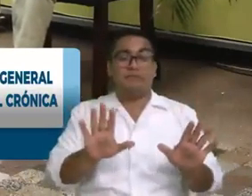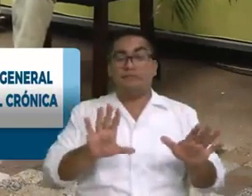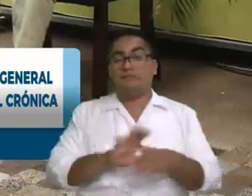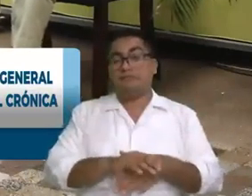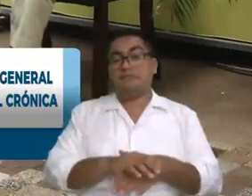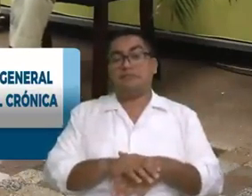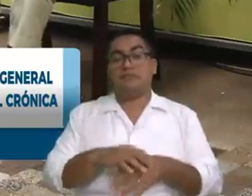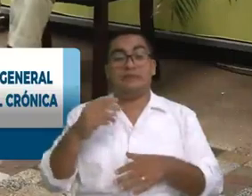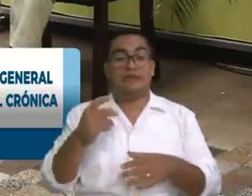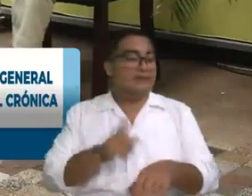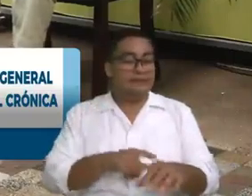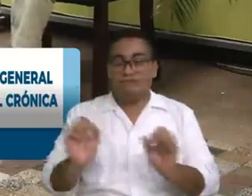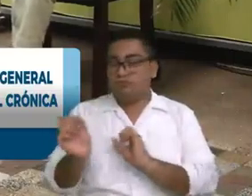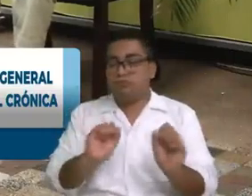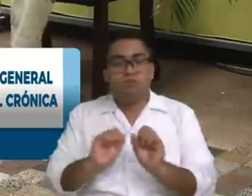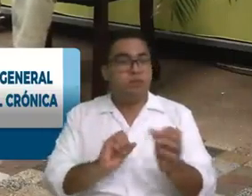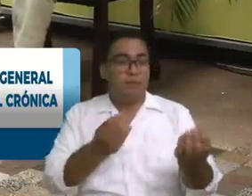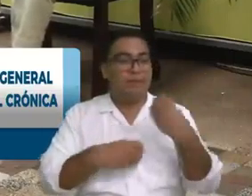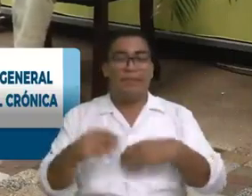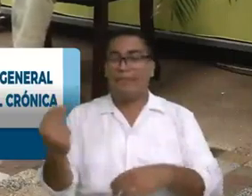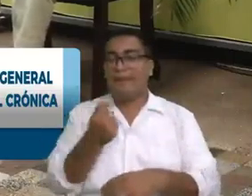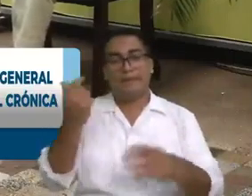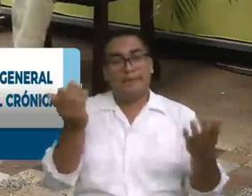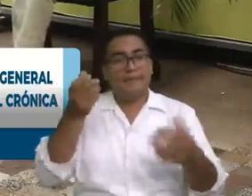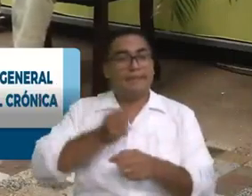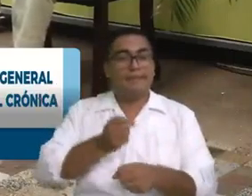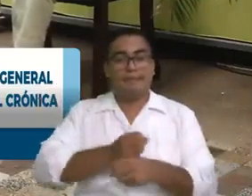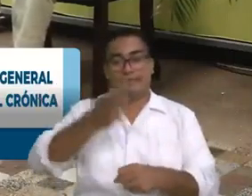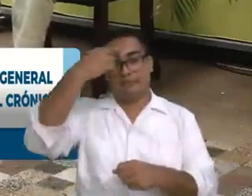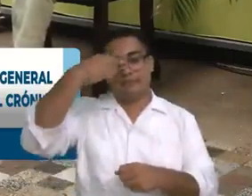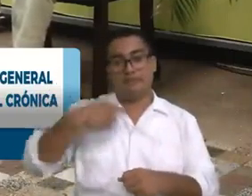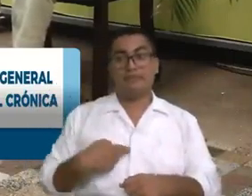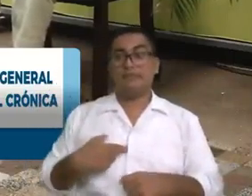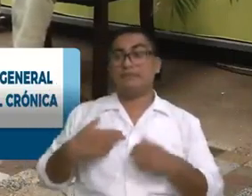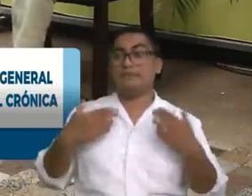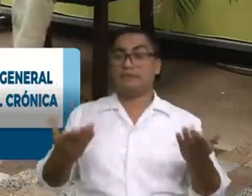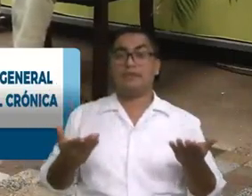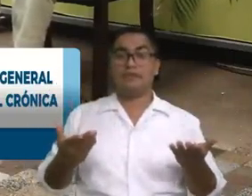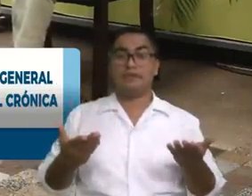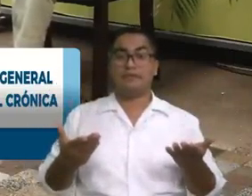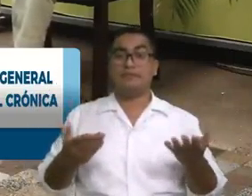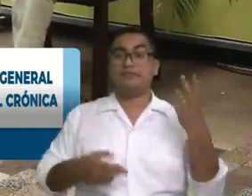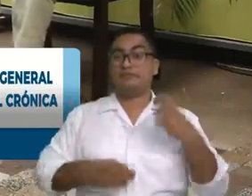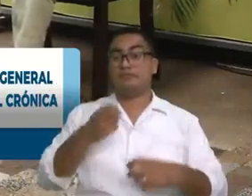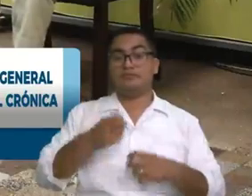Por la prisa, por la responsabilidad, sí, por el trabajo. Entonces ahí donde usted me dice que